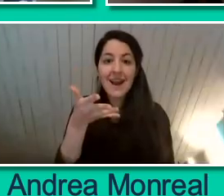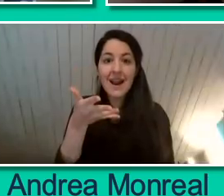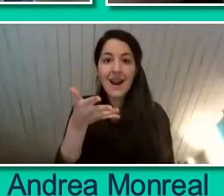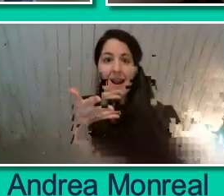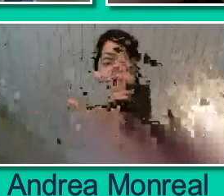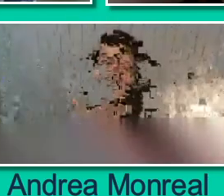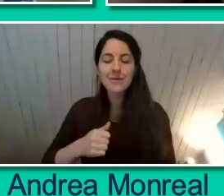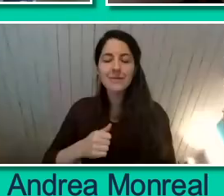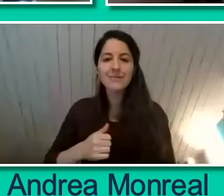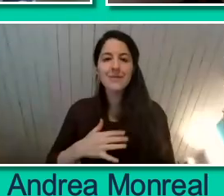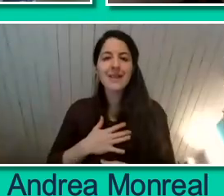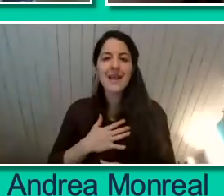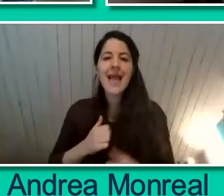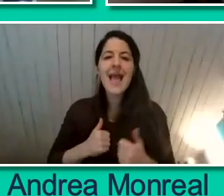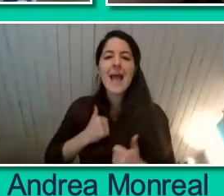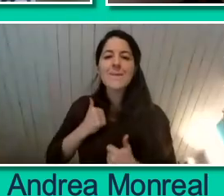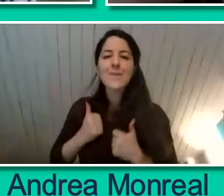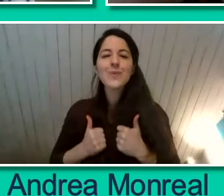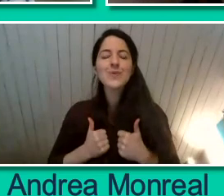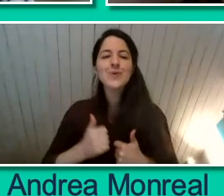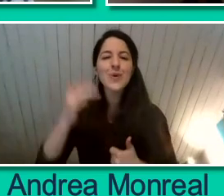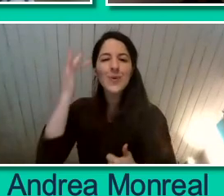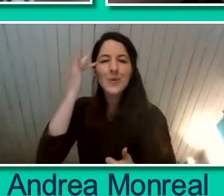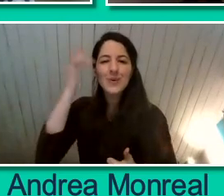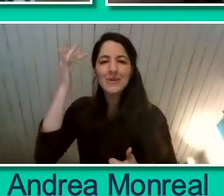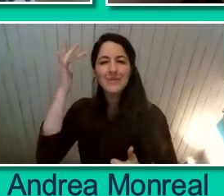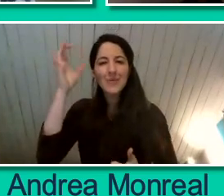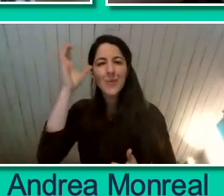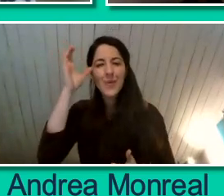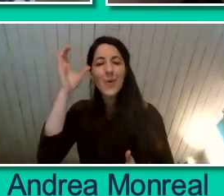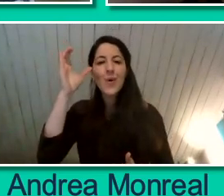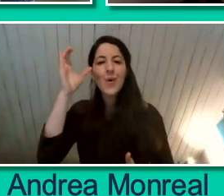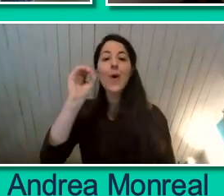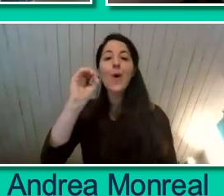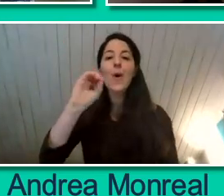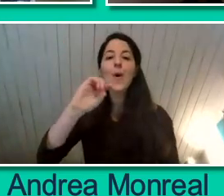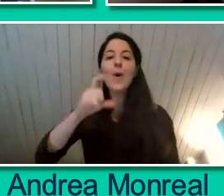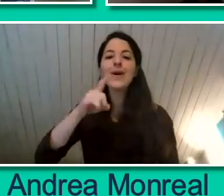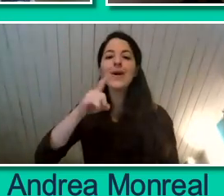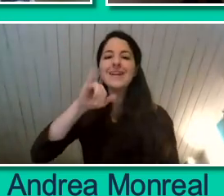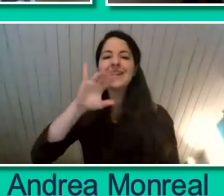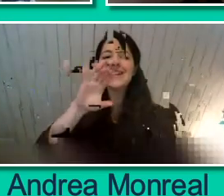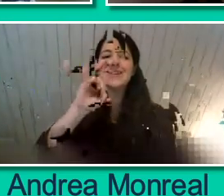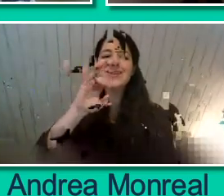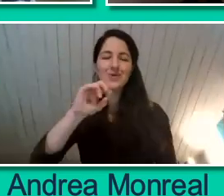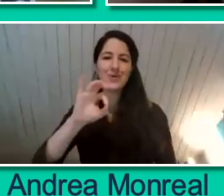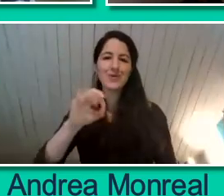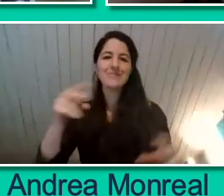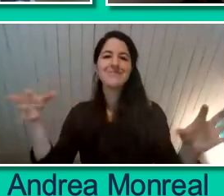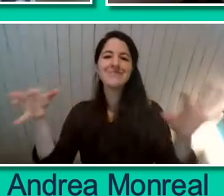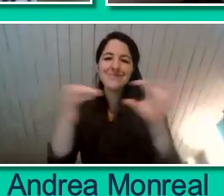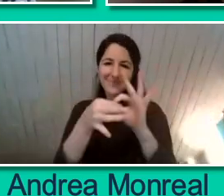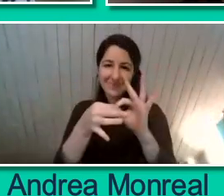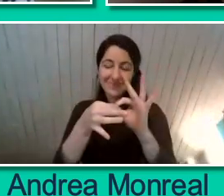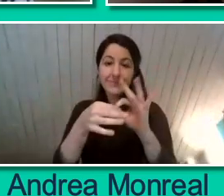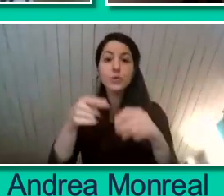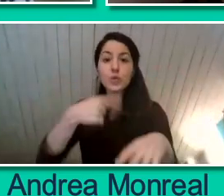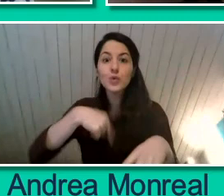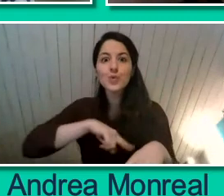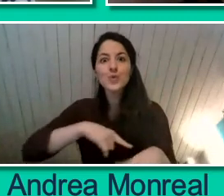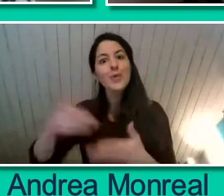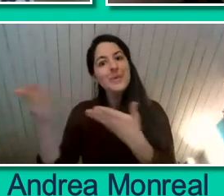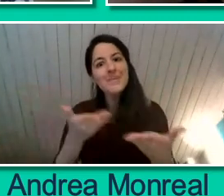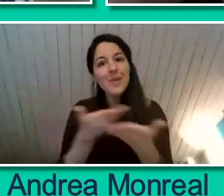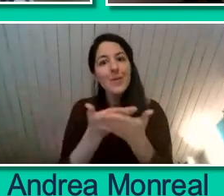una dupla inseparable. Así que los invitamos a estar atentos a todas las novedades de nuestro ciclo de charlas. Esto fue